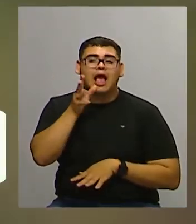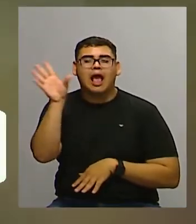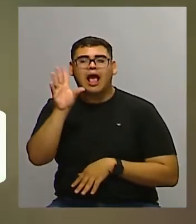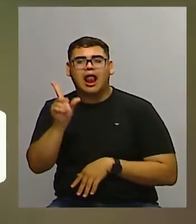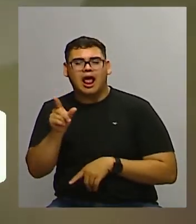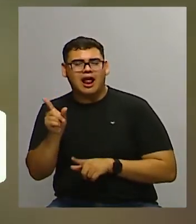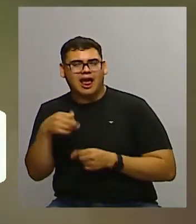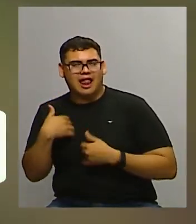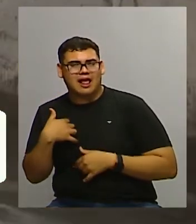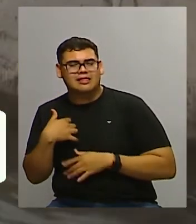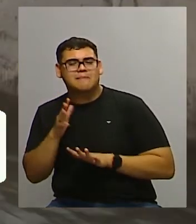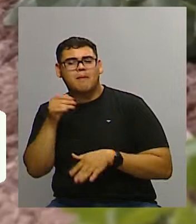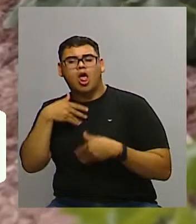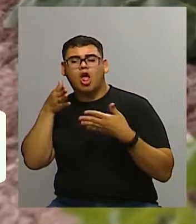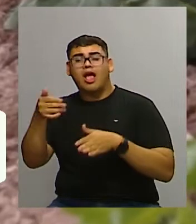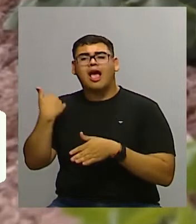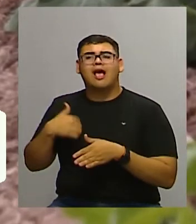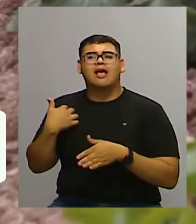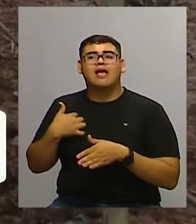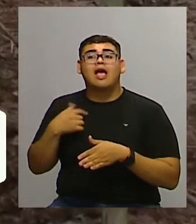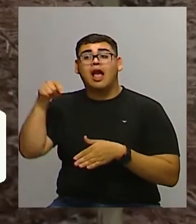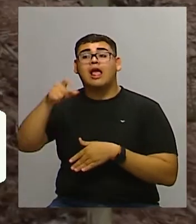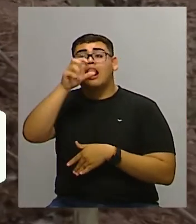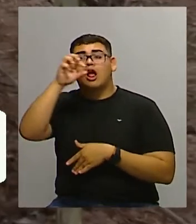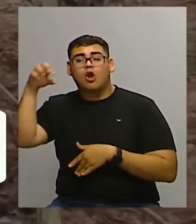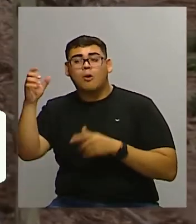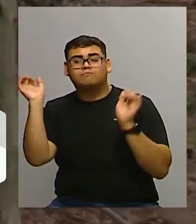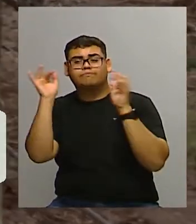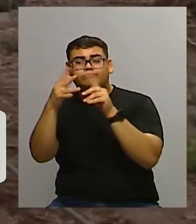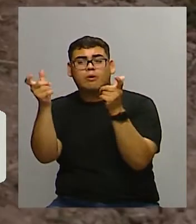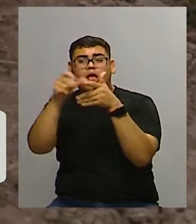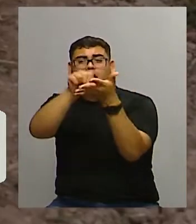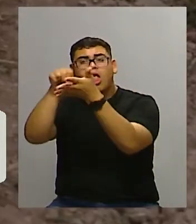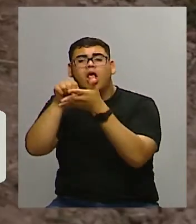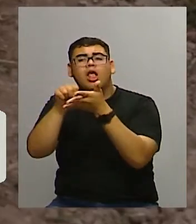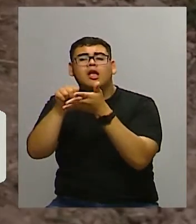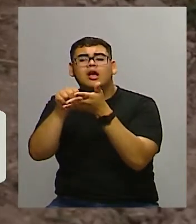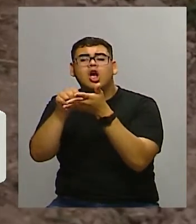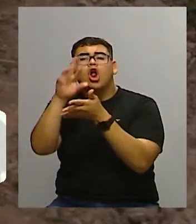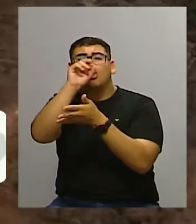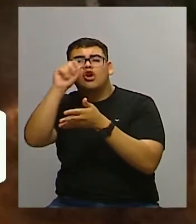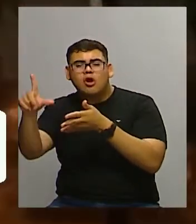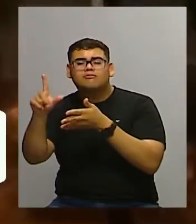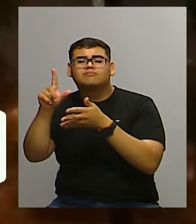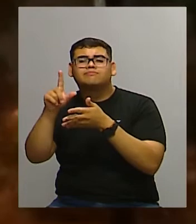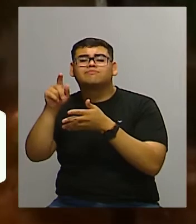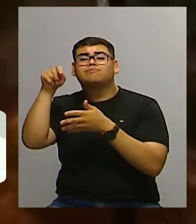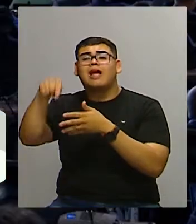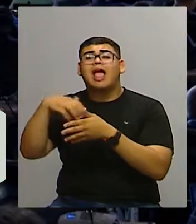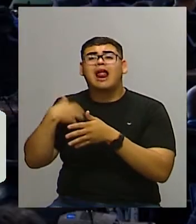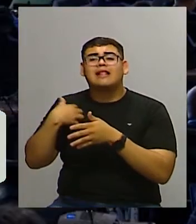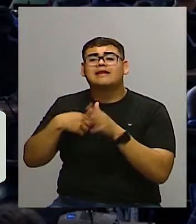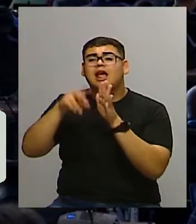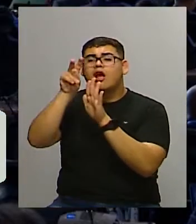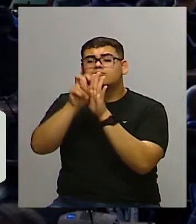Argentina, ¿qué rol ha tenido en esta cumbre y los objetivos que se proponen las cumbres, en qué lugar están en la agenda de prioridades de nuestro